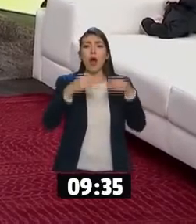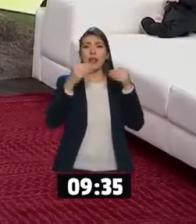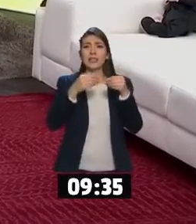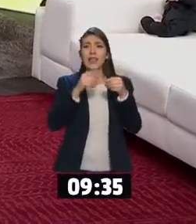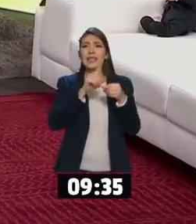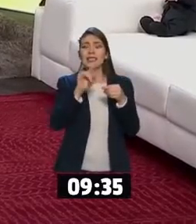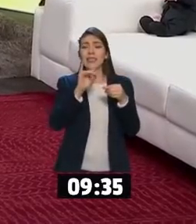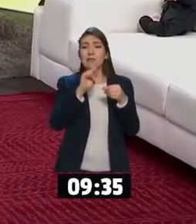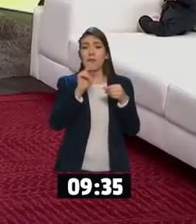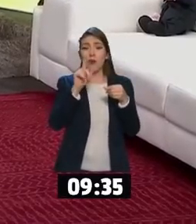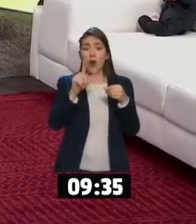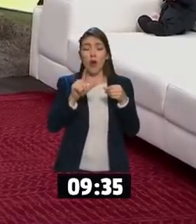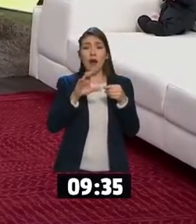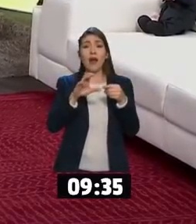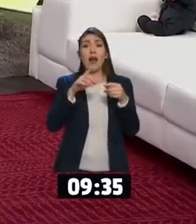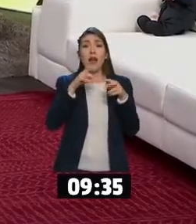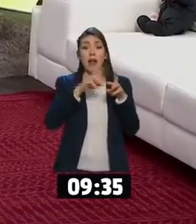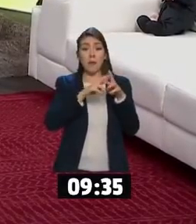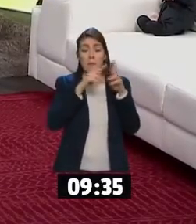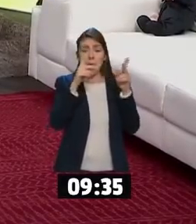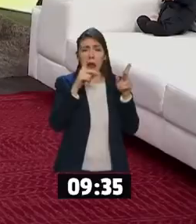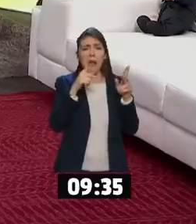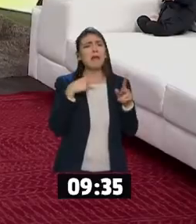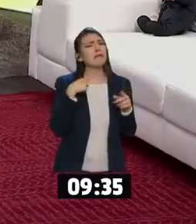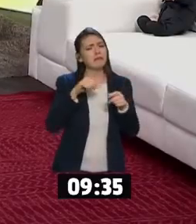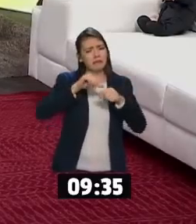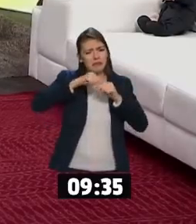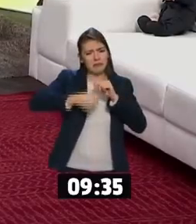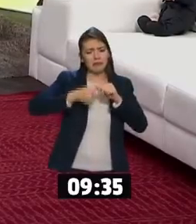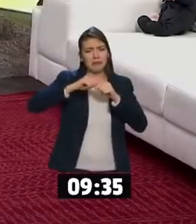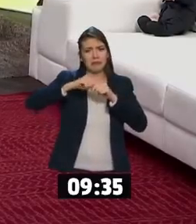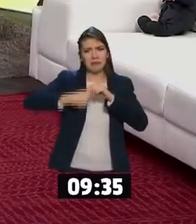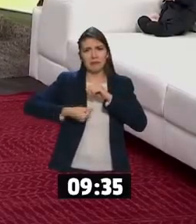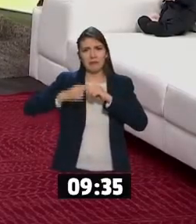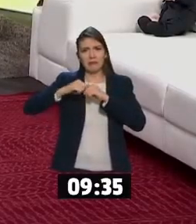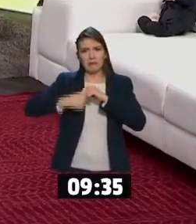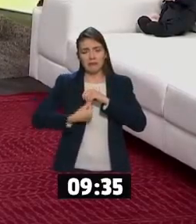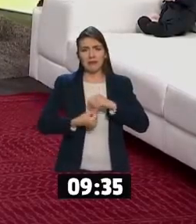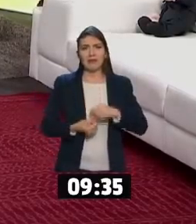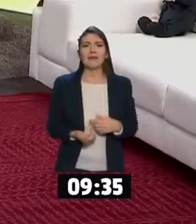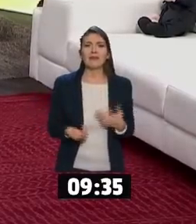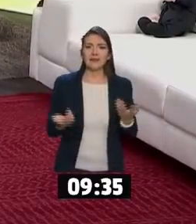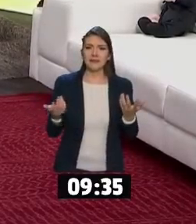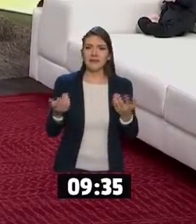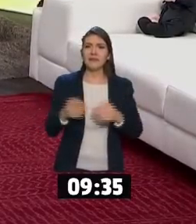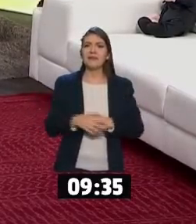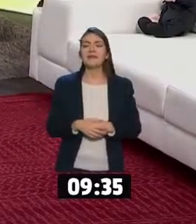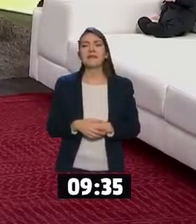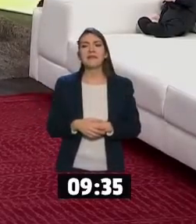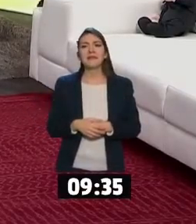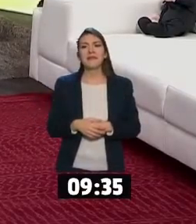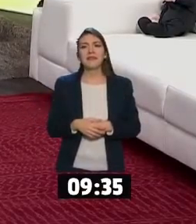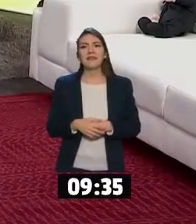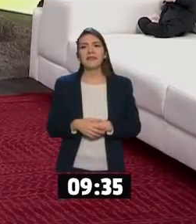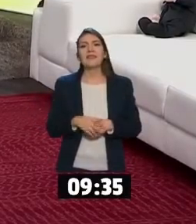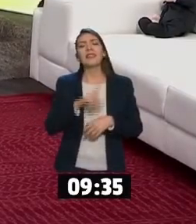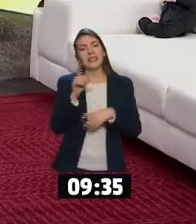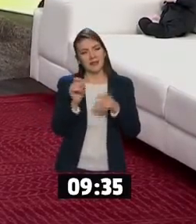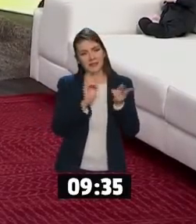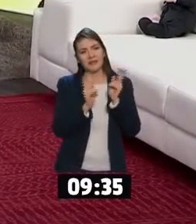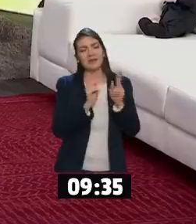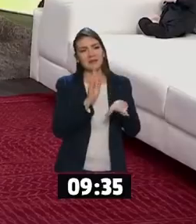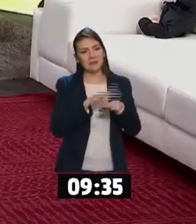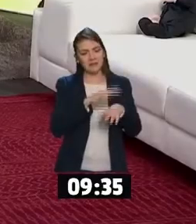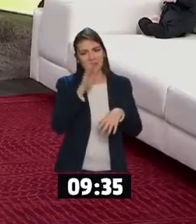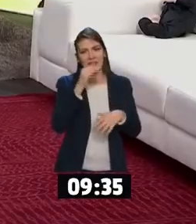Con un hilito, ya ve que luego se queda con un hilito y le agarra uno al botón. Ahí está la cosa. Pero ya hablaremos de eso. Tomás, Tomás. para seguir